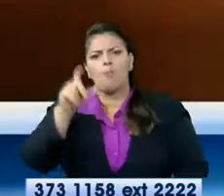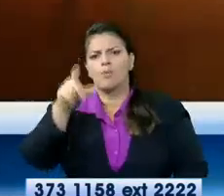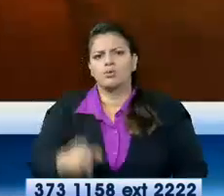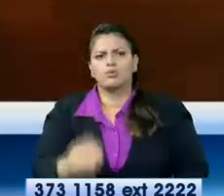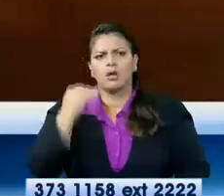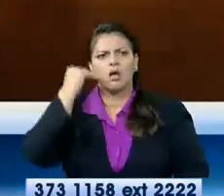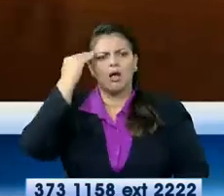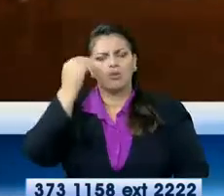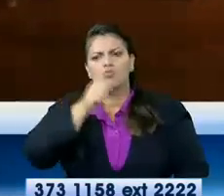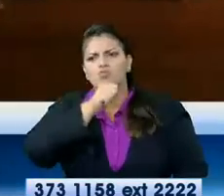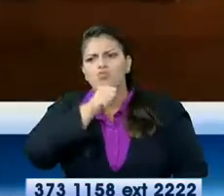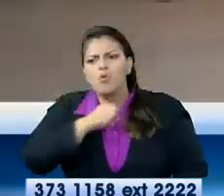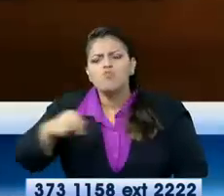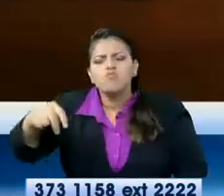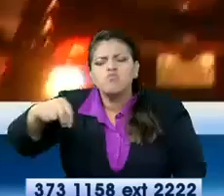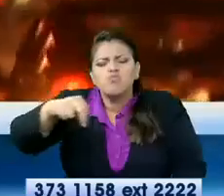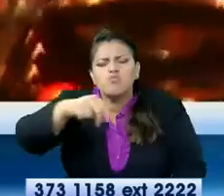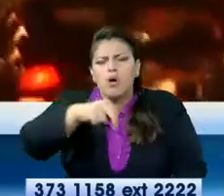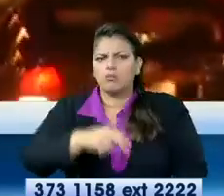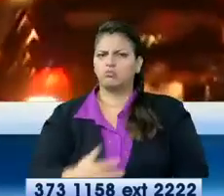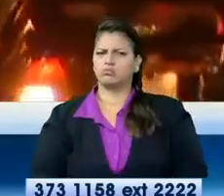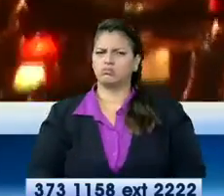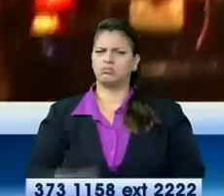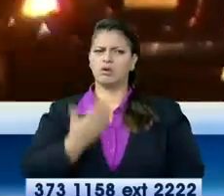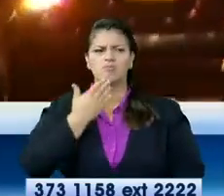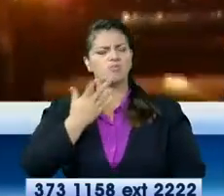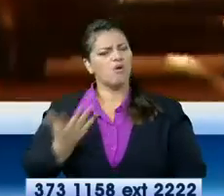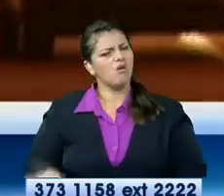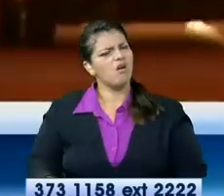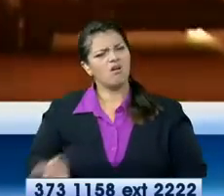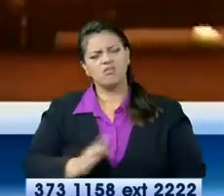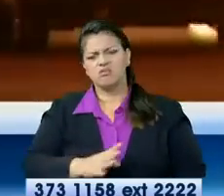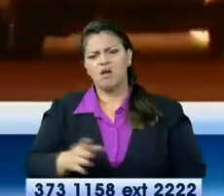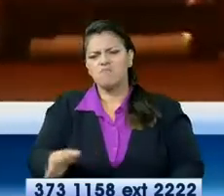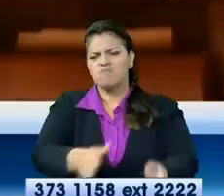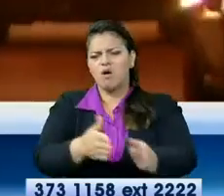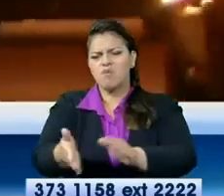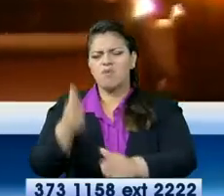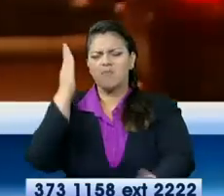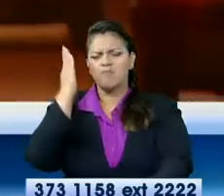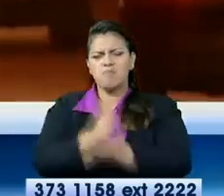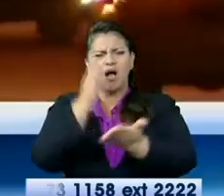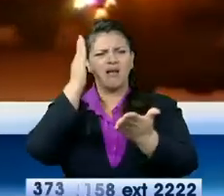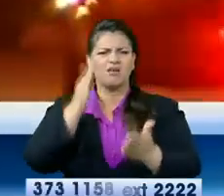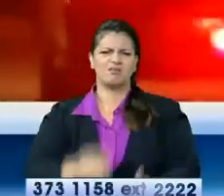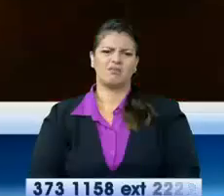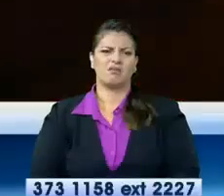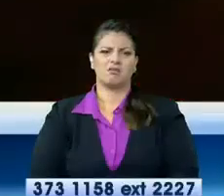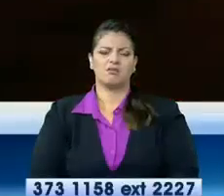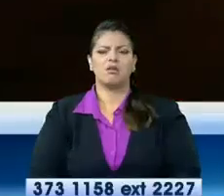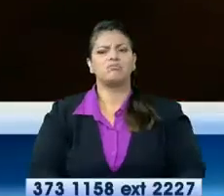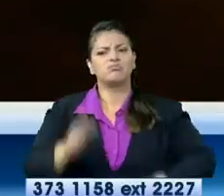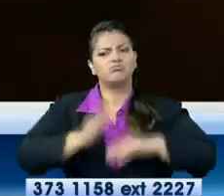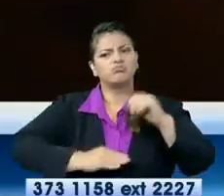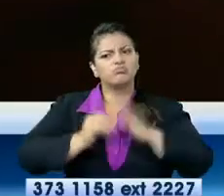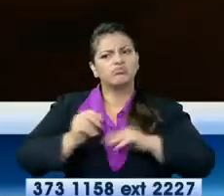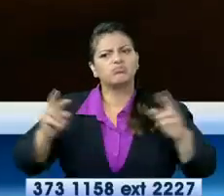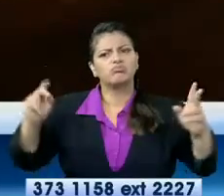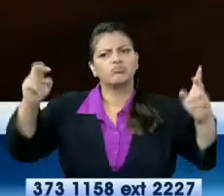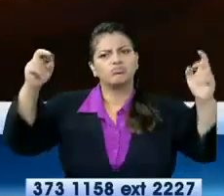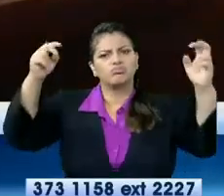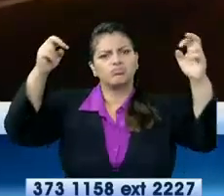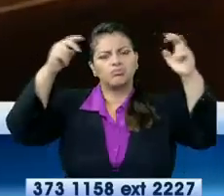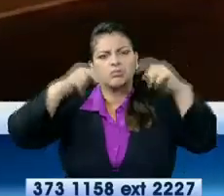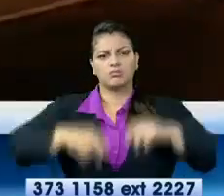todo. Necesitamos, hay mucha muerte y no queremos que pase más allá. ¿Hasta cuándo más? ¿Hasta cuándo? ¿Hasta cuándo tienen que haber